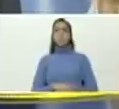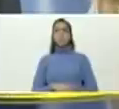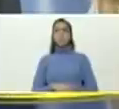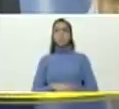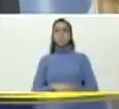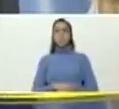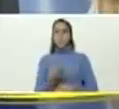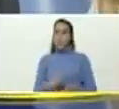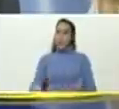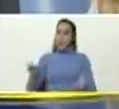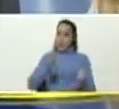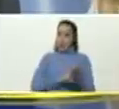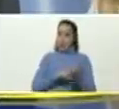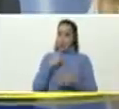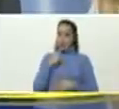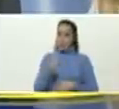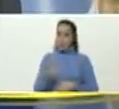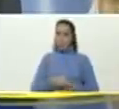Quiero ratificarle